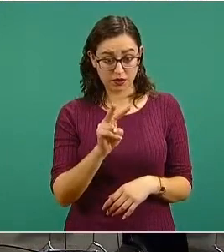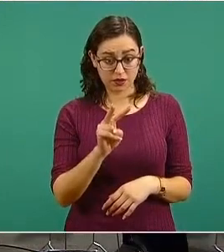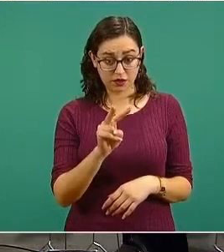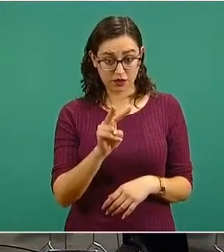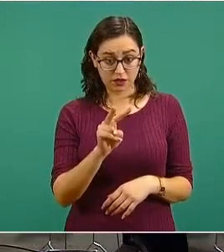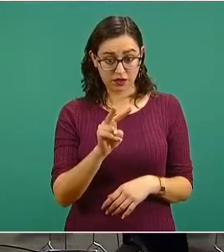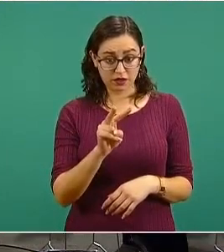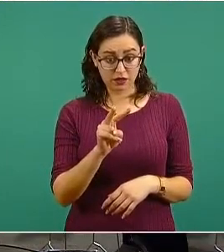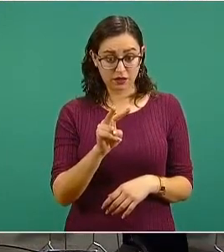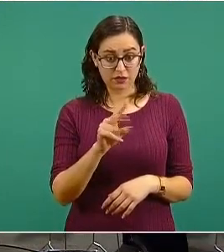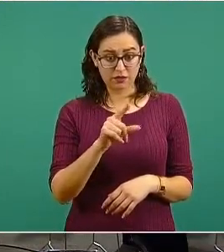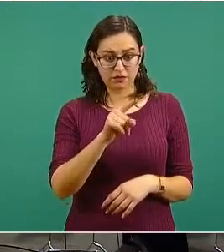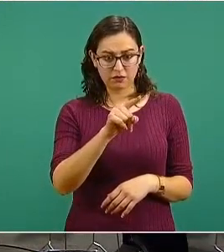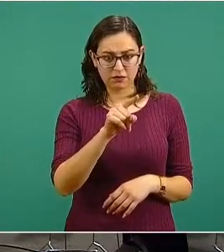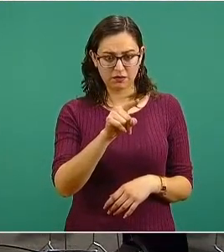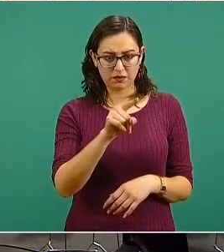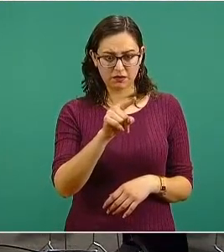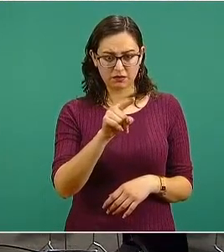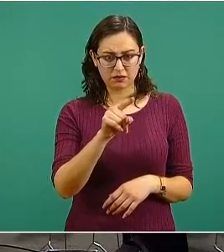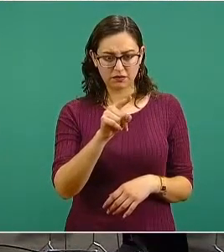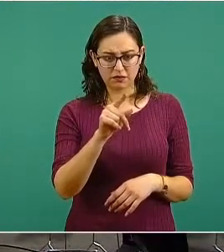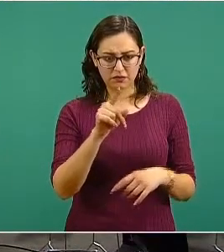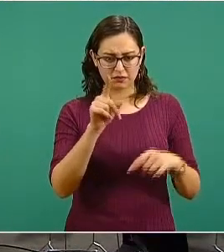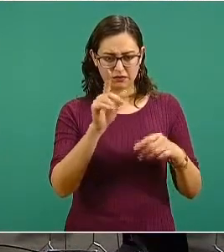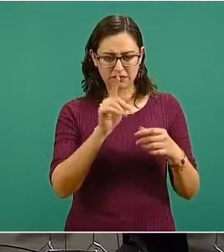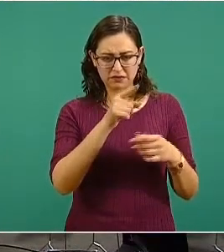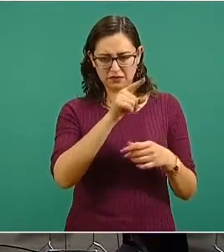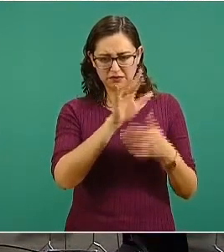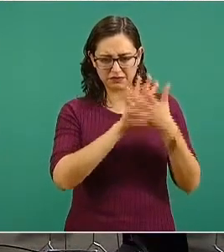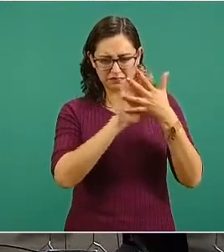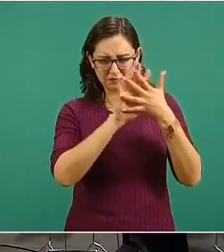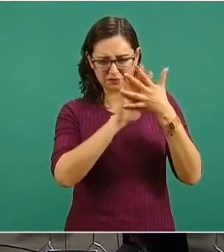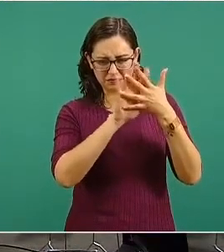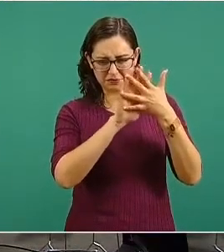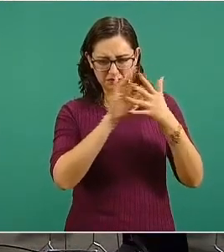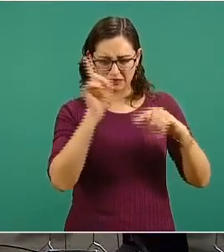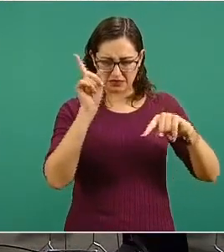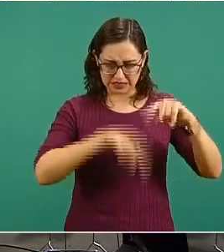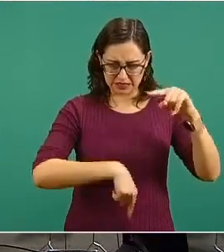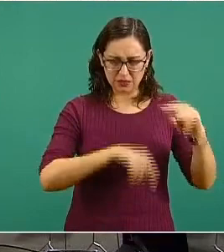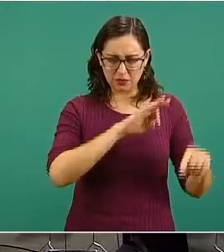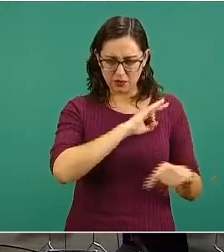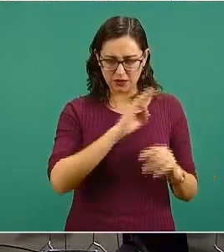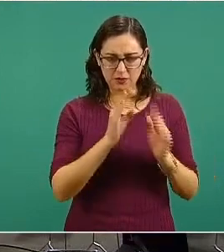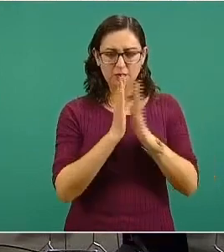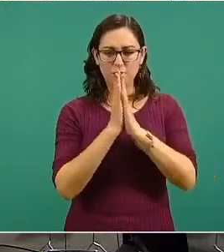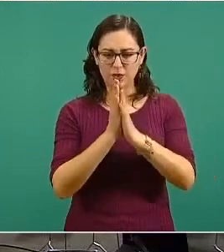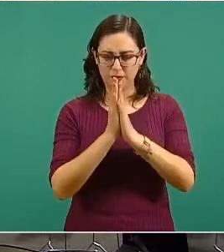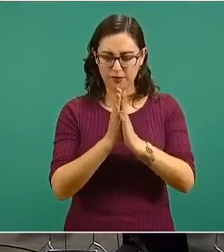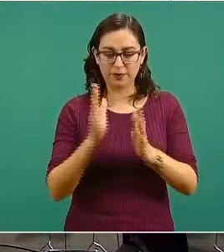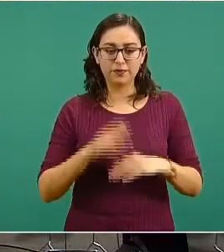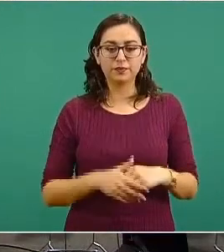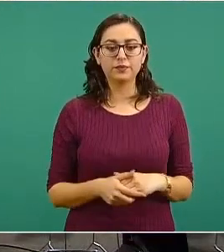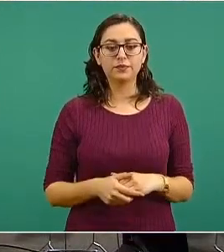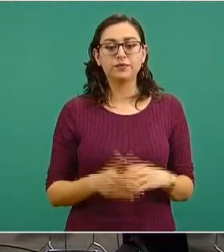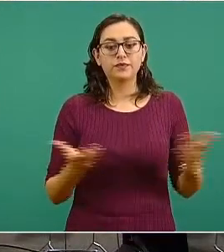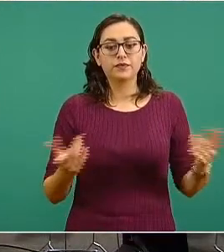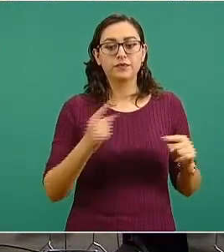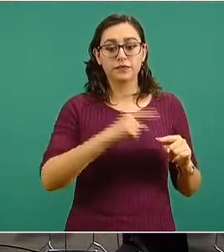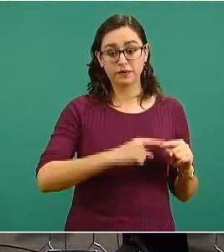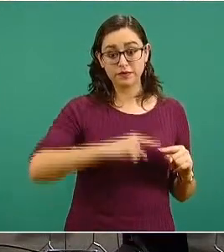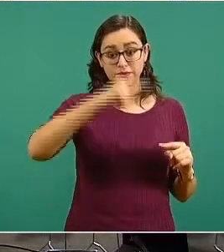un distractor X. Vemos esta curva epidémica, que es la que todos los días revisamos